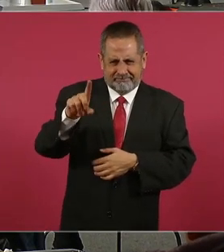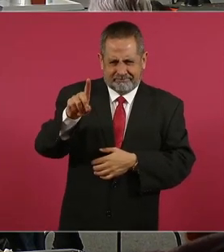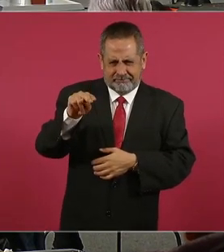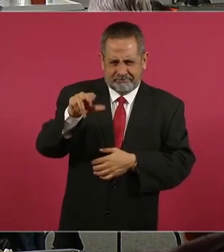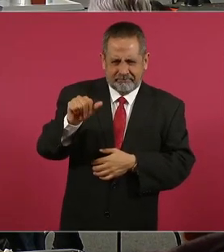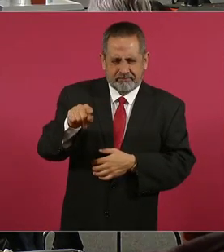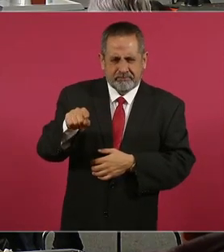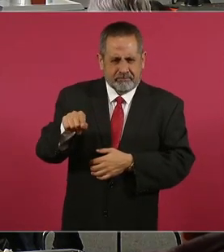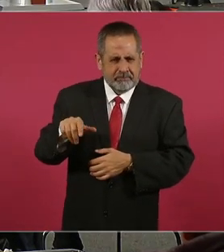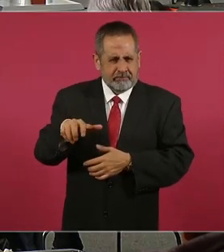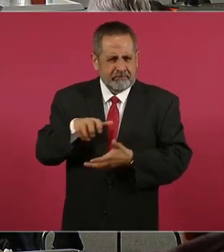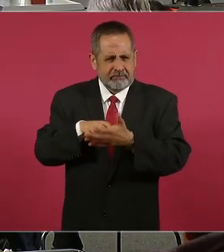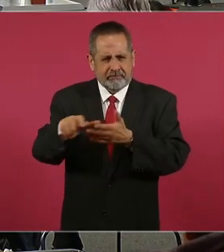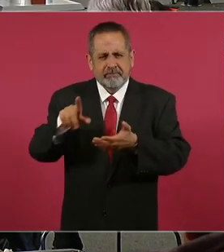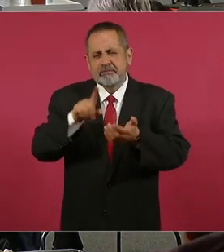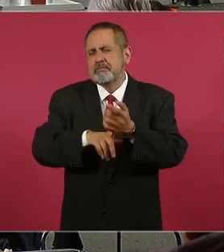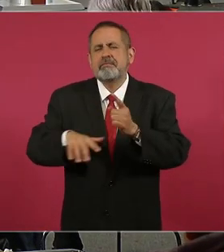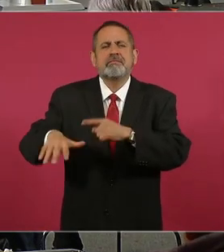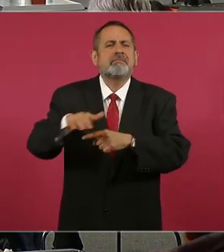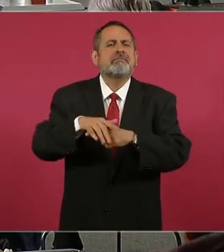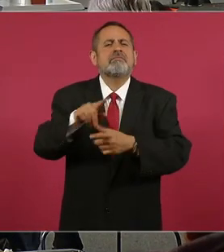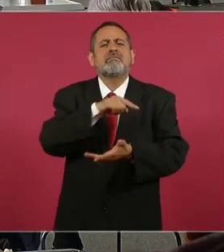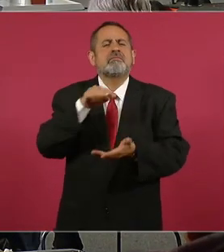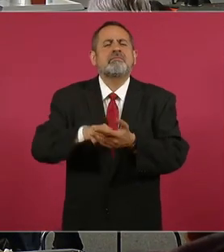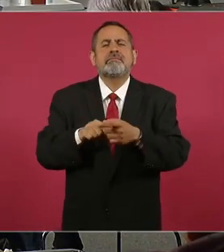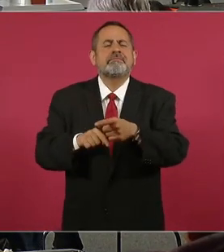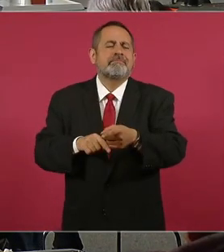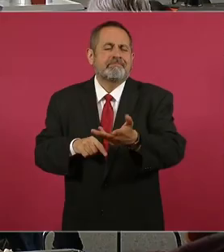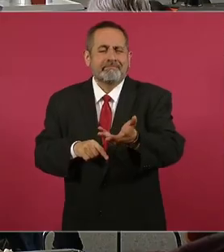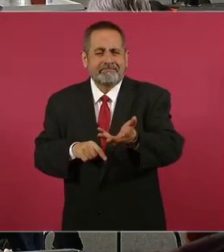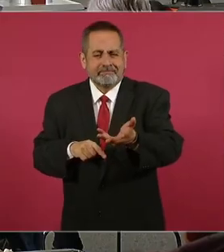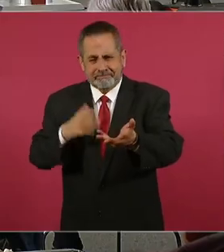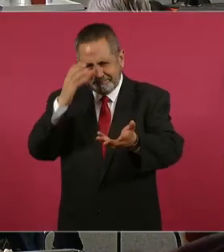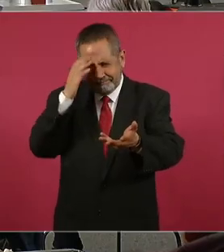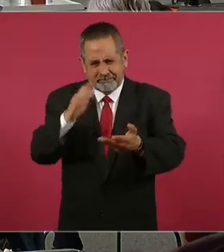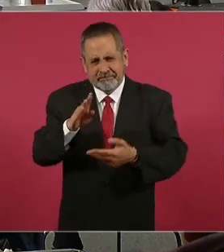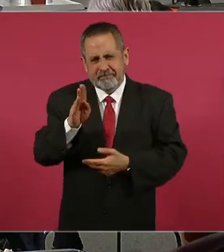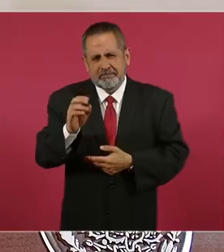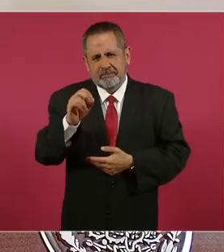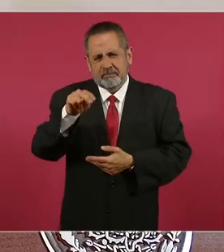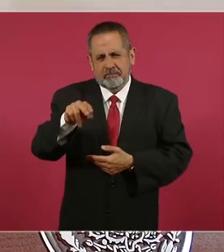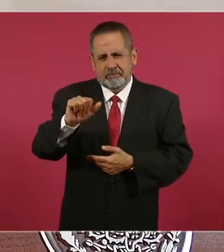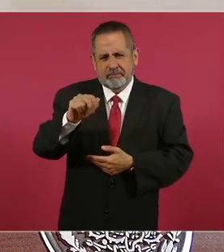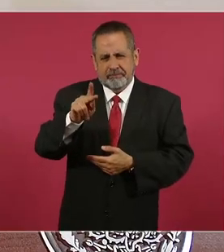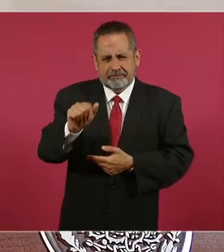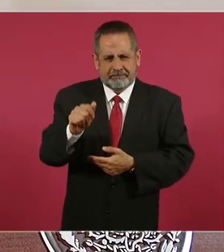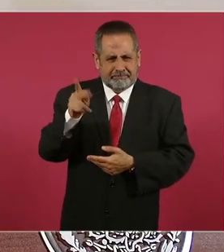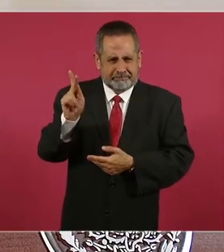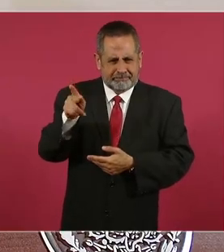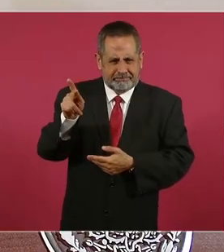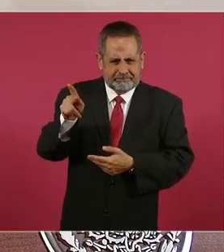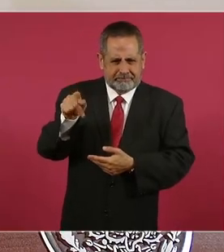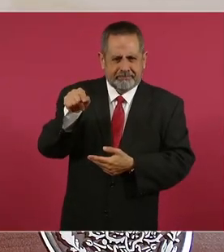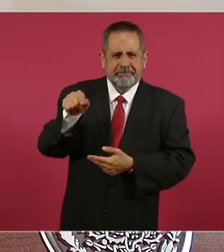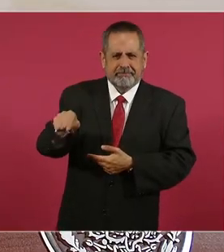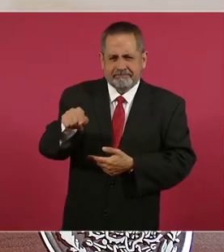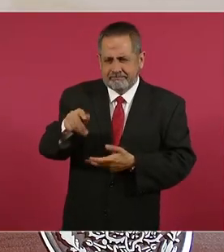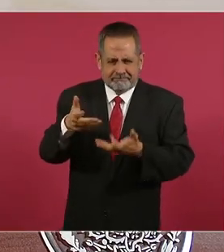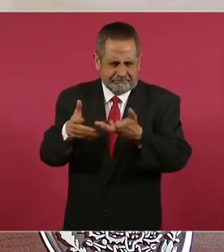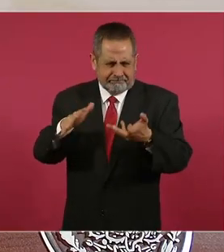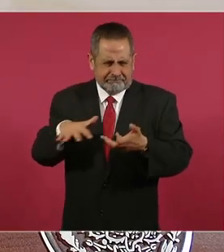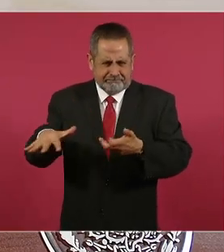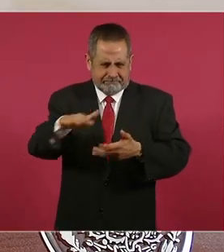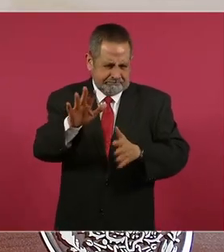Corozal, en la zona de Bonampak, en esos ejidos,